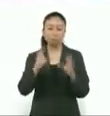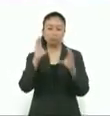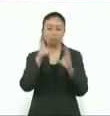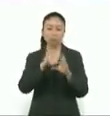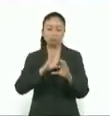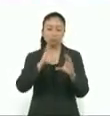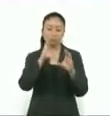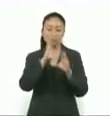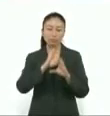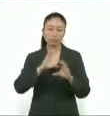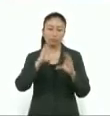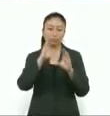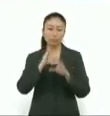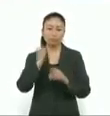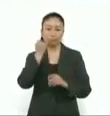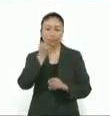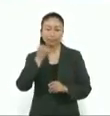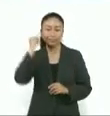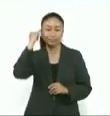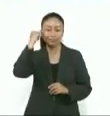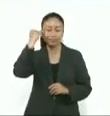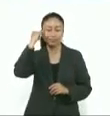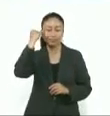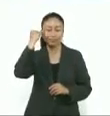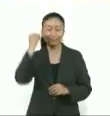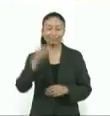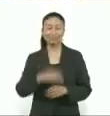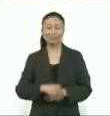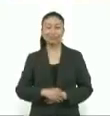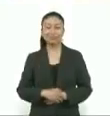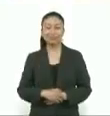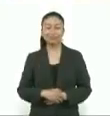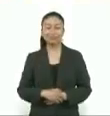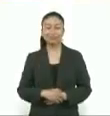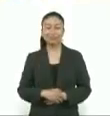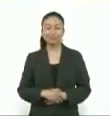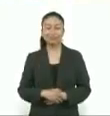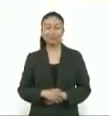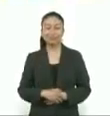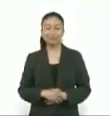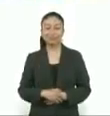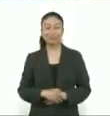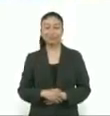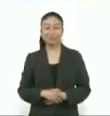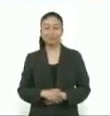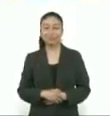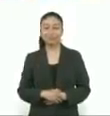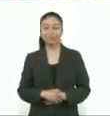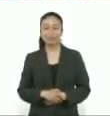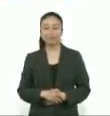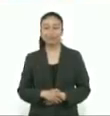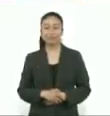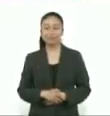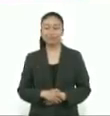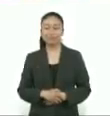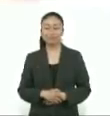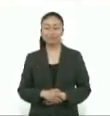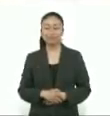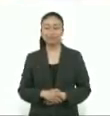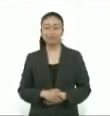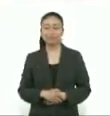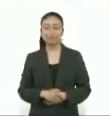yehuatzino misgual motitlanili, tonagua patlaltipac